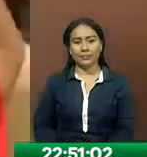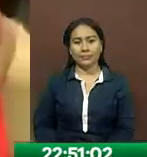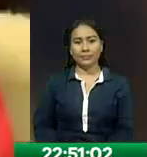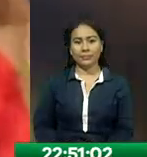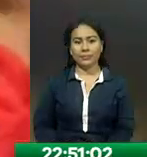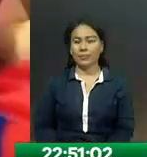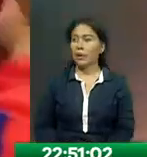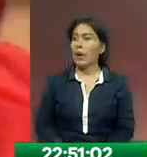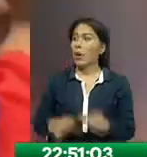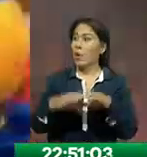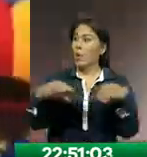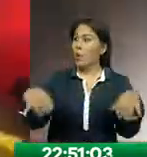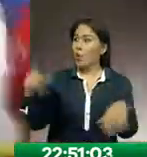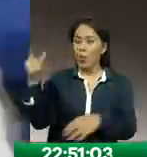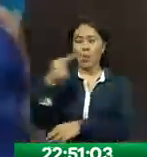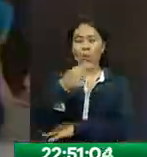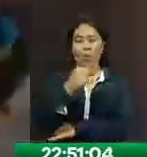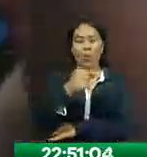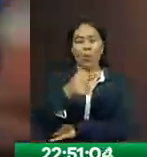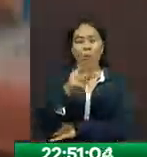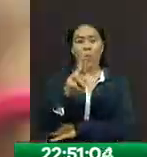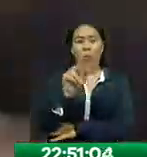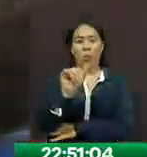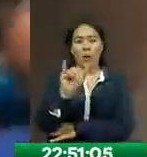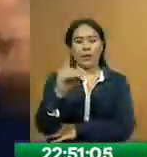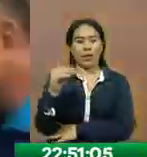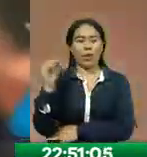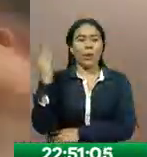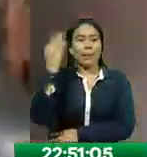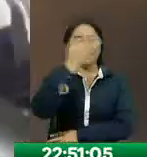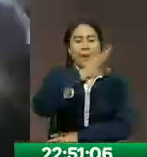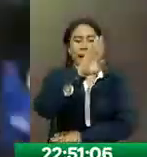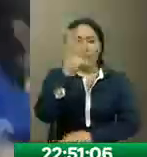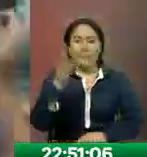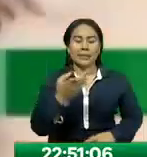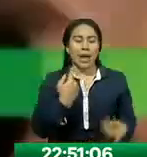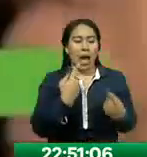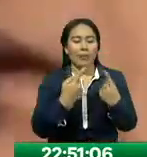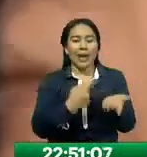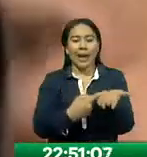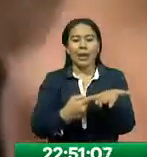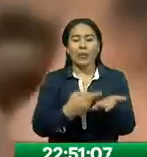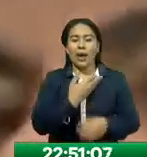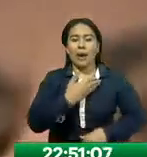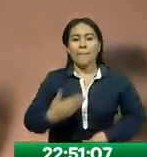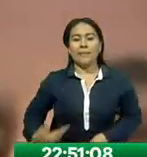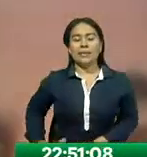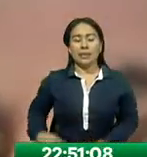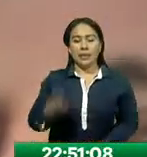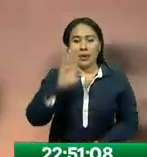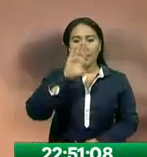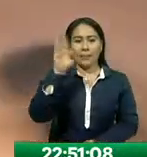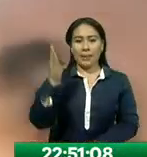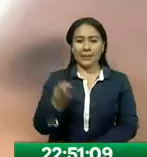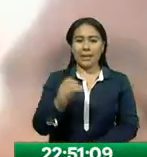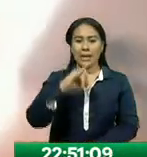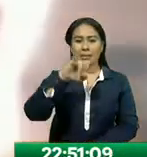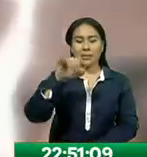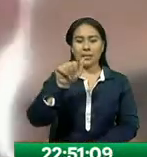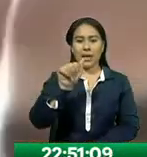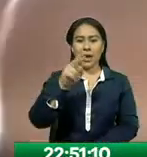de la oposición venezolana, Juan Guaidó, visitará Brasil el jueves y se reunirá con el presidente de ese país, Jair